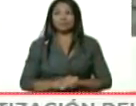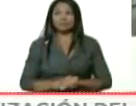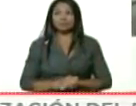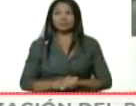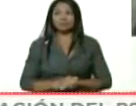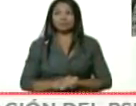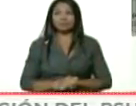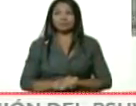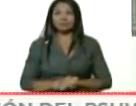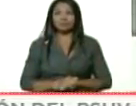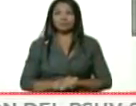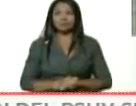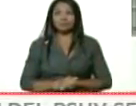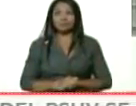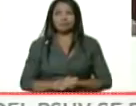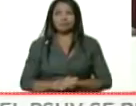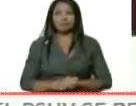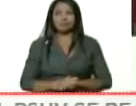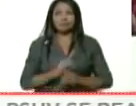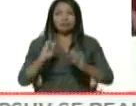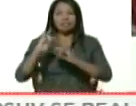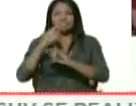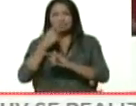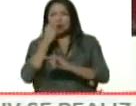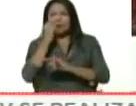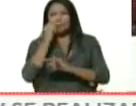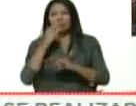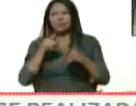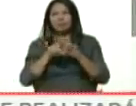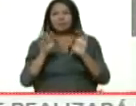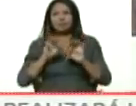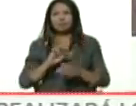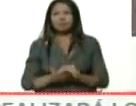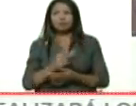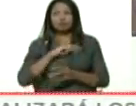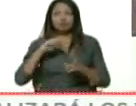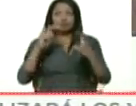Así hace José Vicente. Bueno, hemos revisado muchos temas.